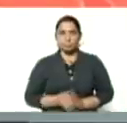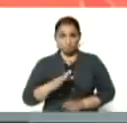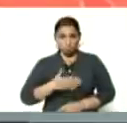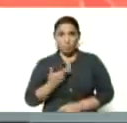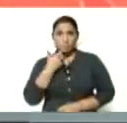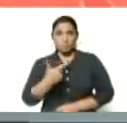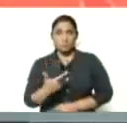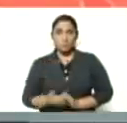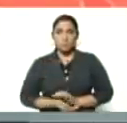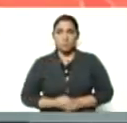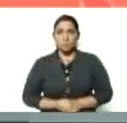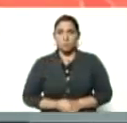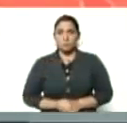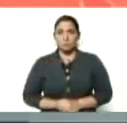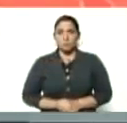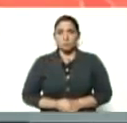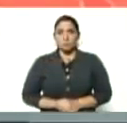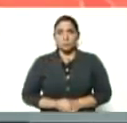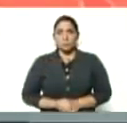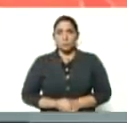decir,